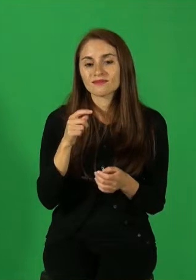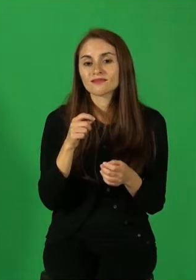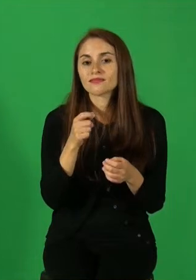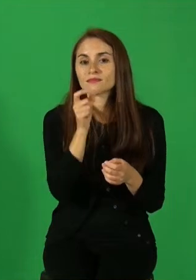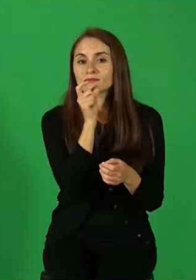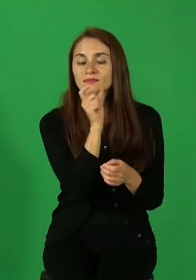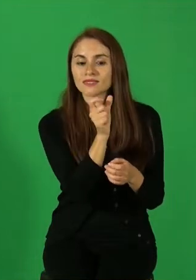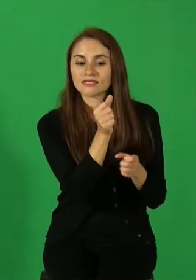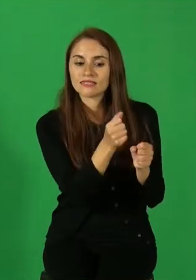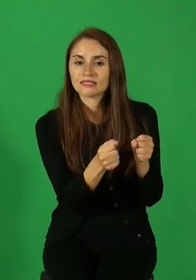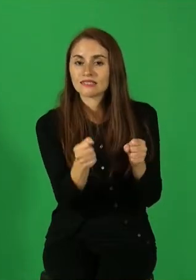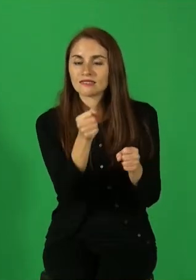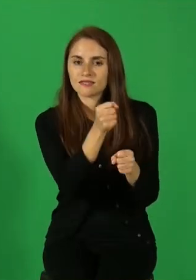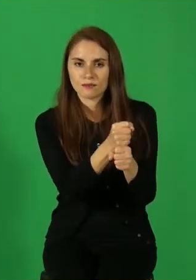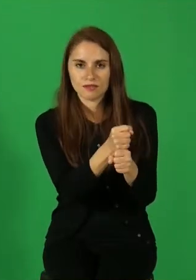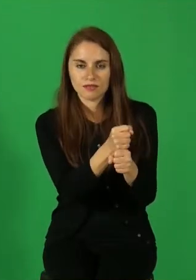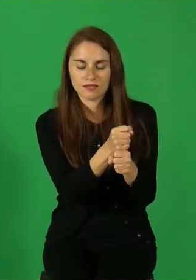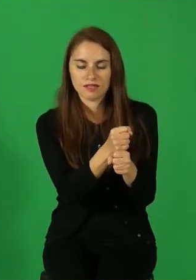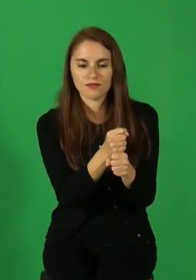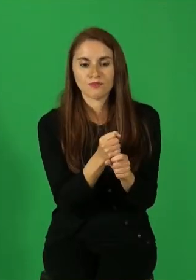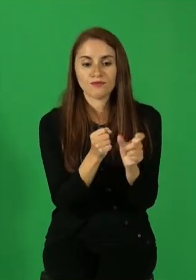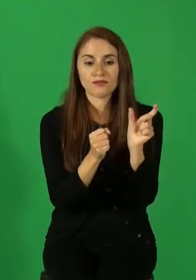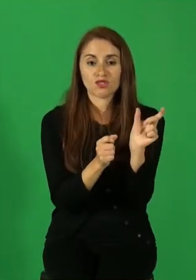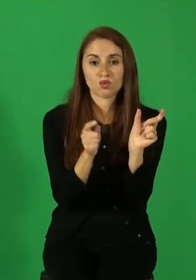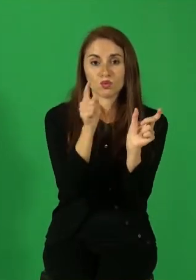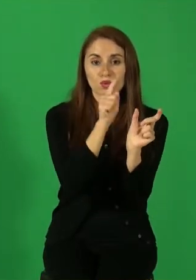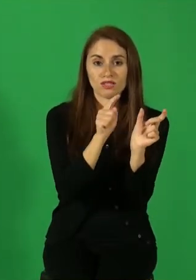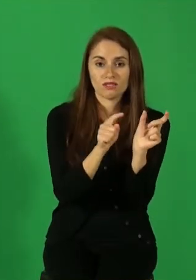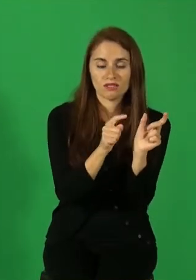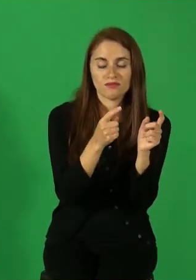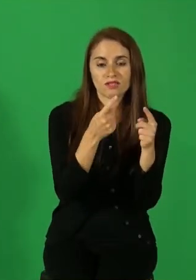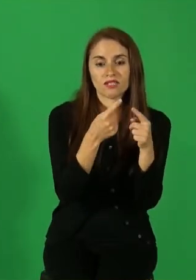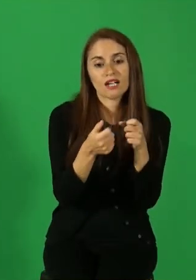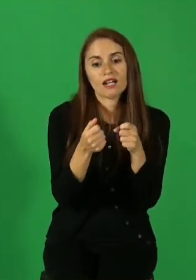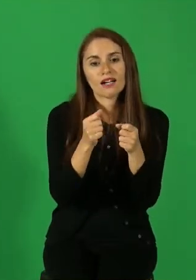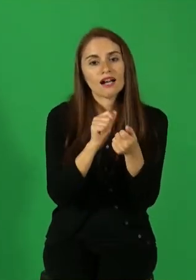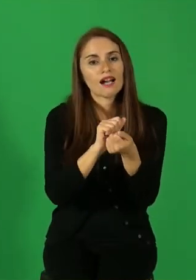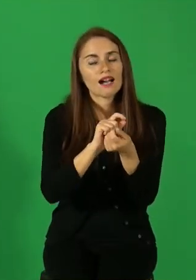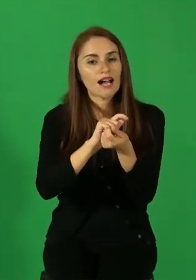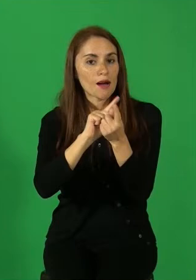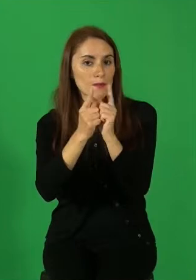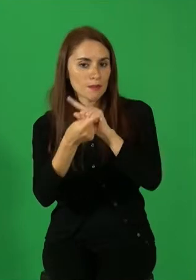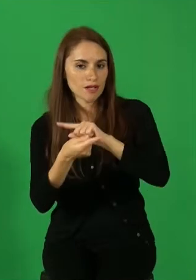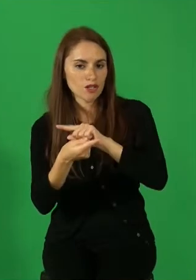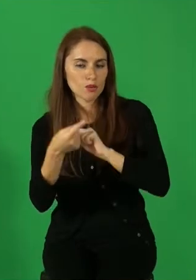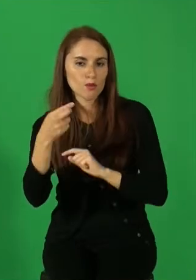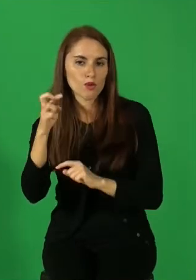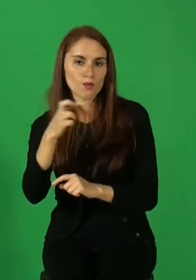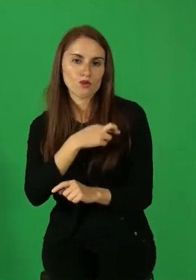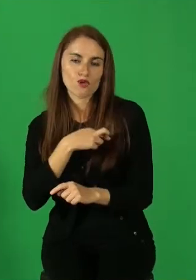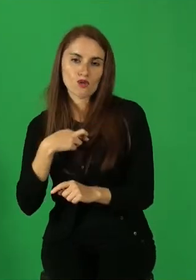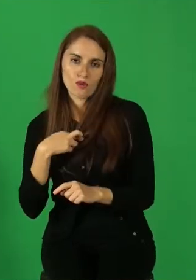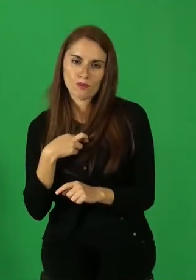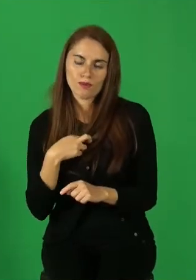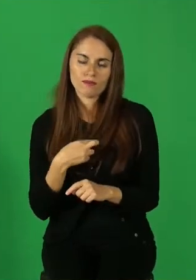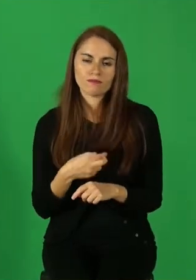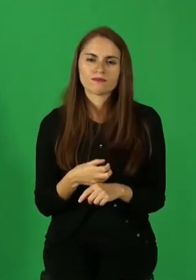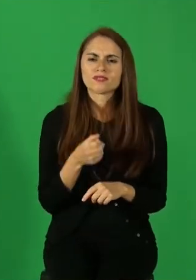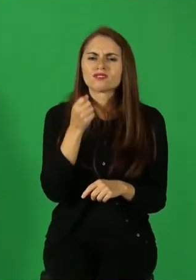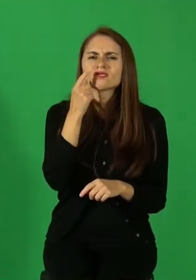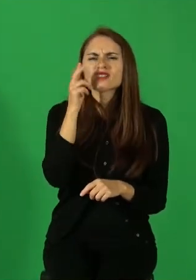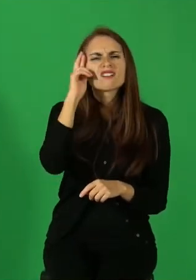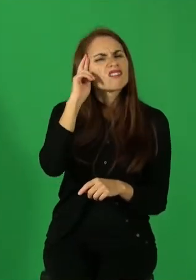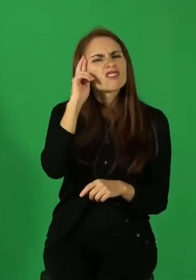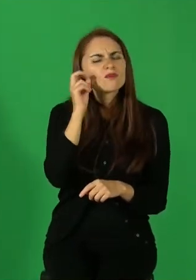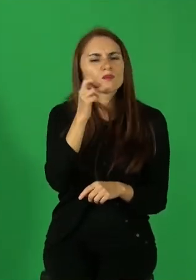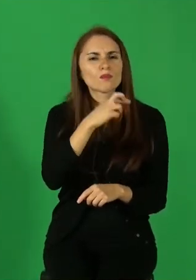reemplazar aquellos sustantivos por pronombres. Vamos a recordar entonces qué pronombres